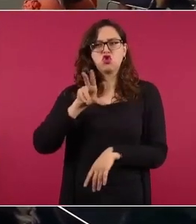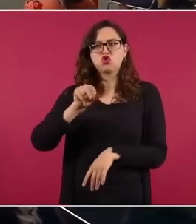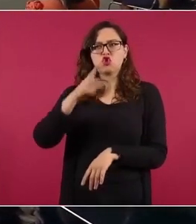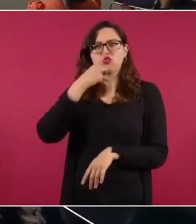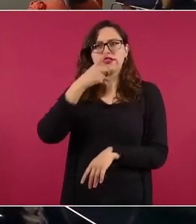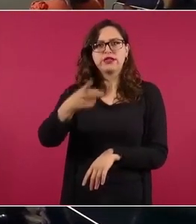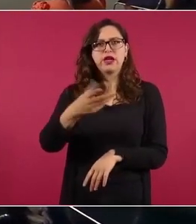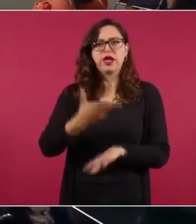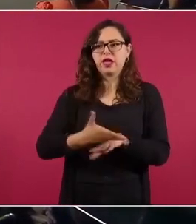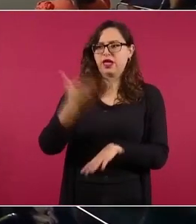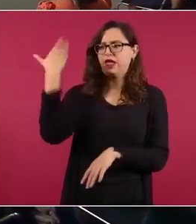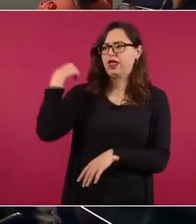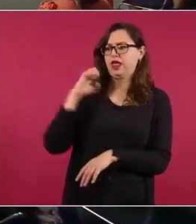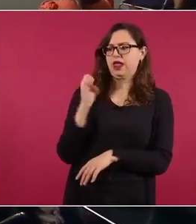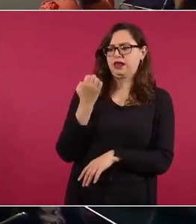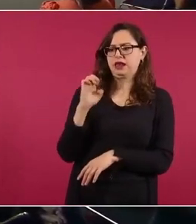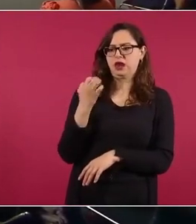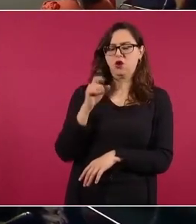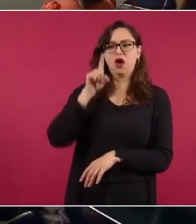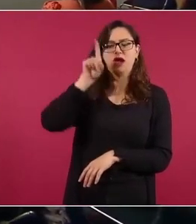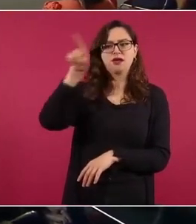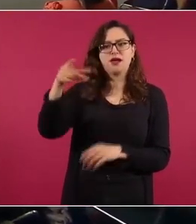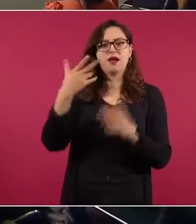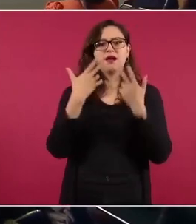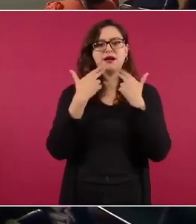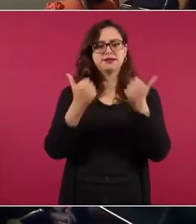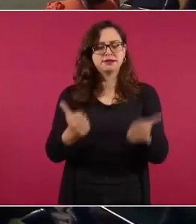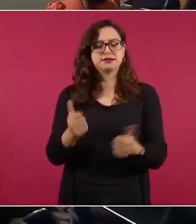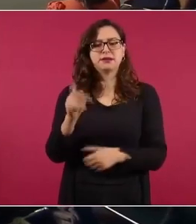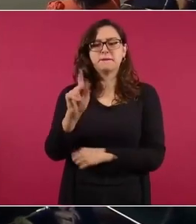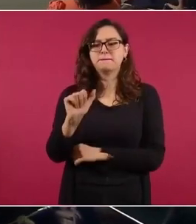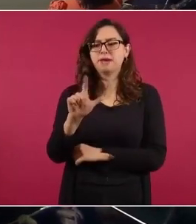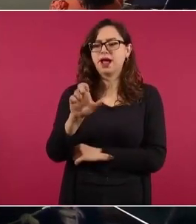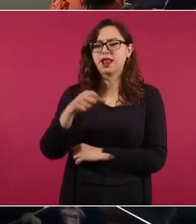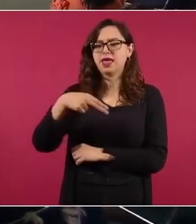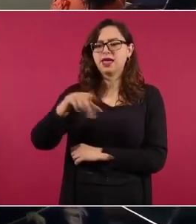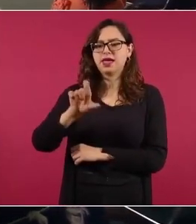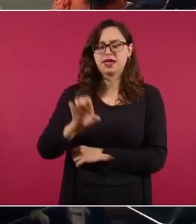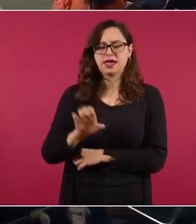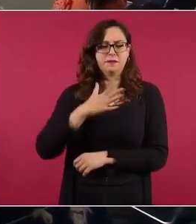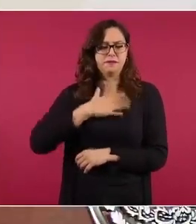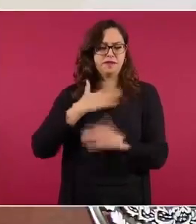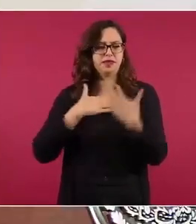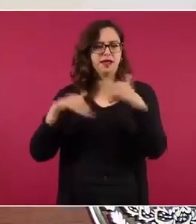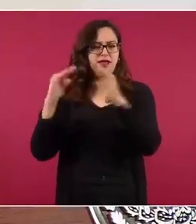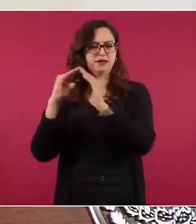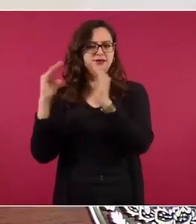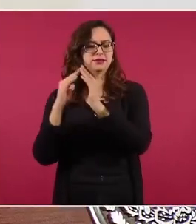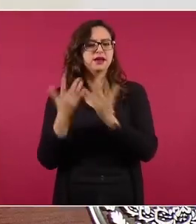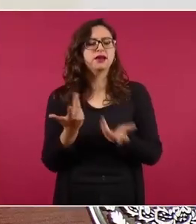de enero, porque había pues